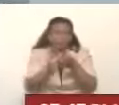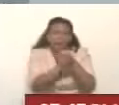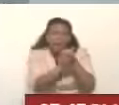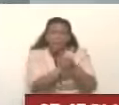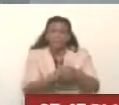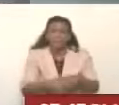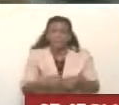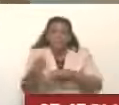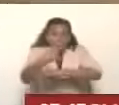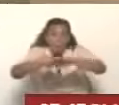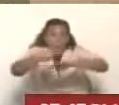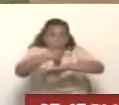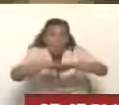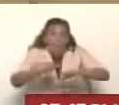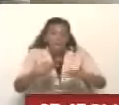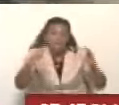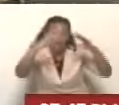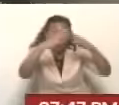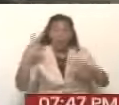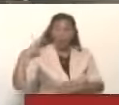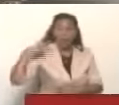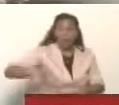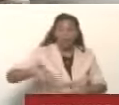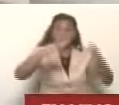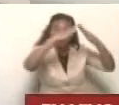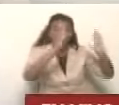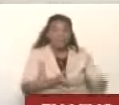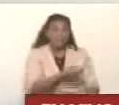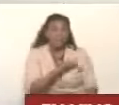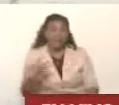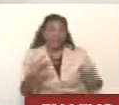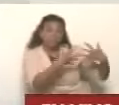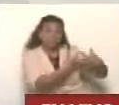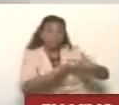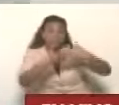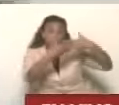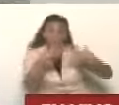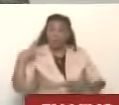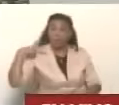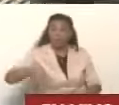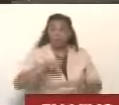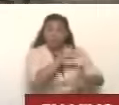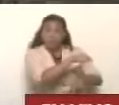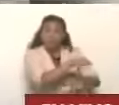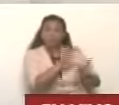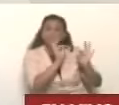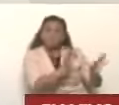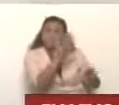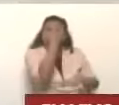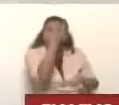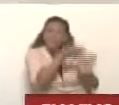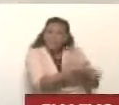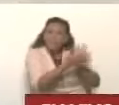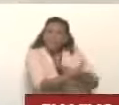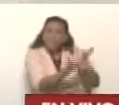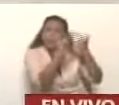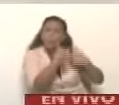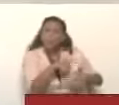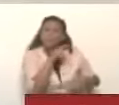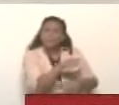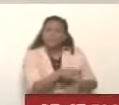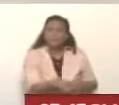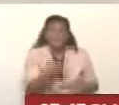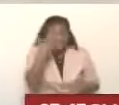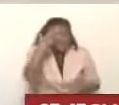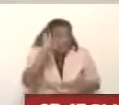Y con el gobierno, con la Casa Blanca directamente, el gobierno, el John Bolton y compañía. Estaba Jane Story antes que lo despidieran. Jane